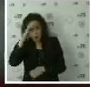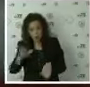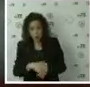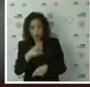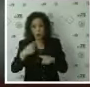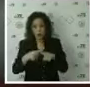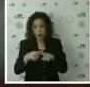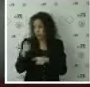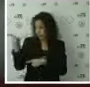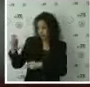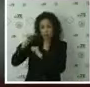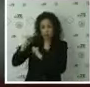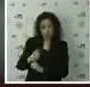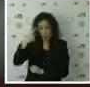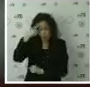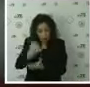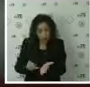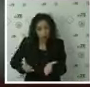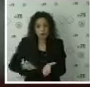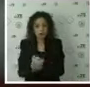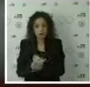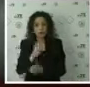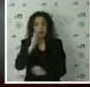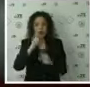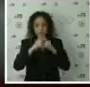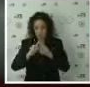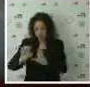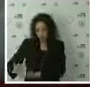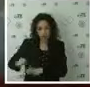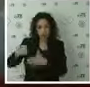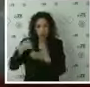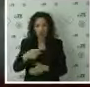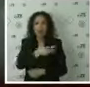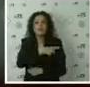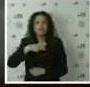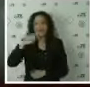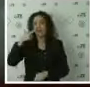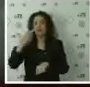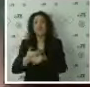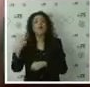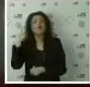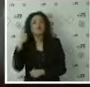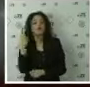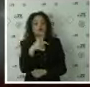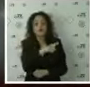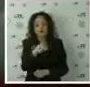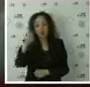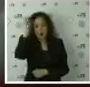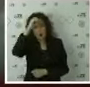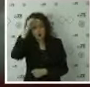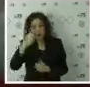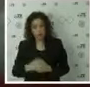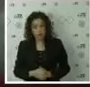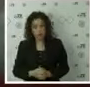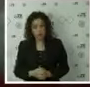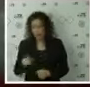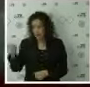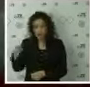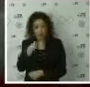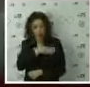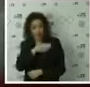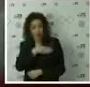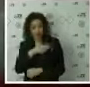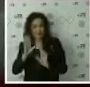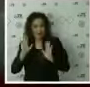presupuestos, tendría que estarles escuchando a ustedes. ¿Y qué creen? no es por buena onda, es su obligación,